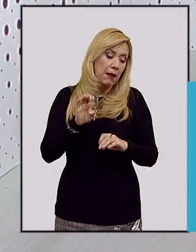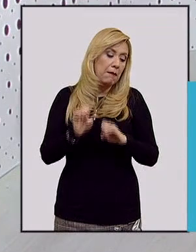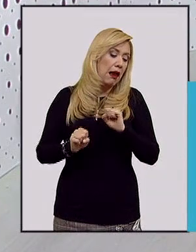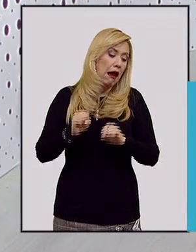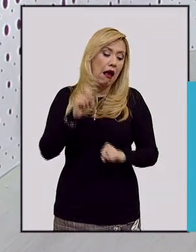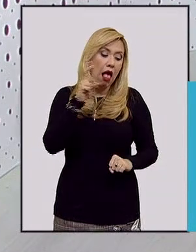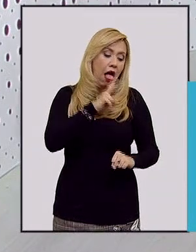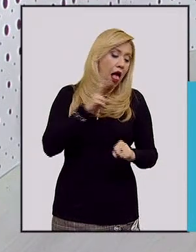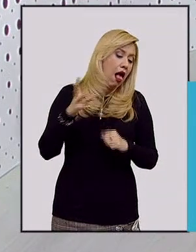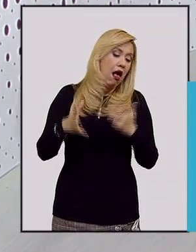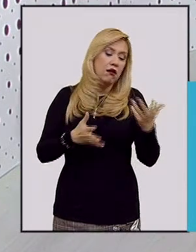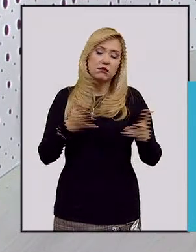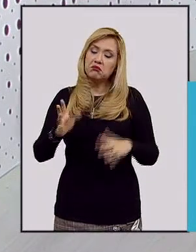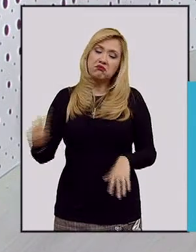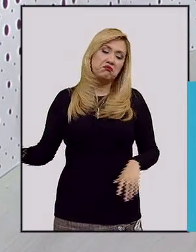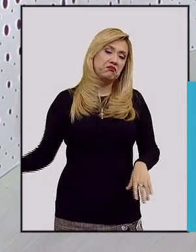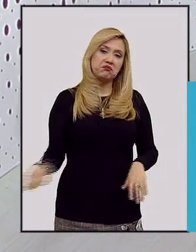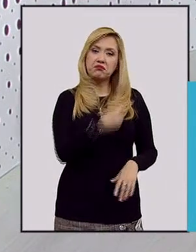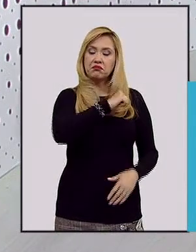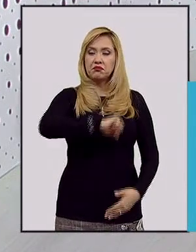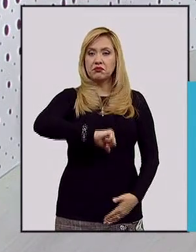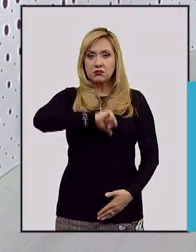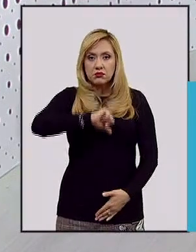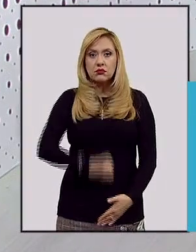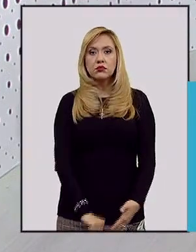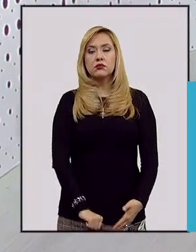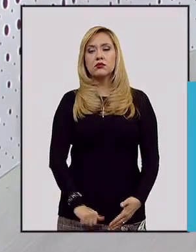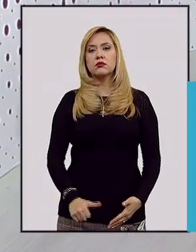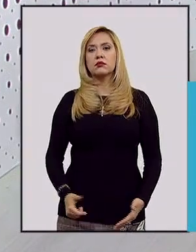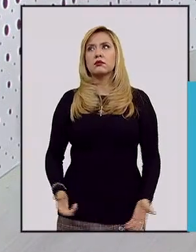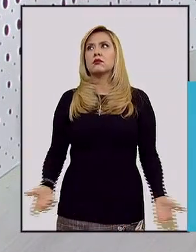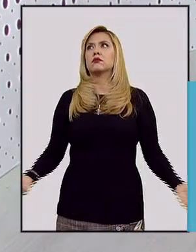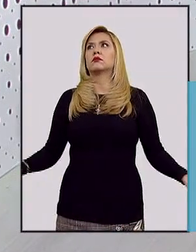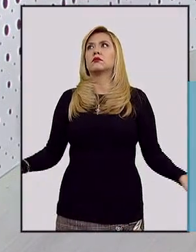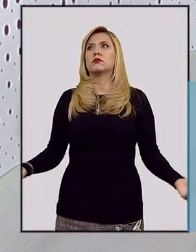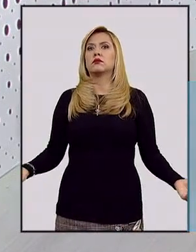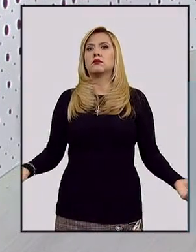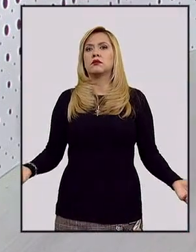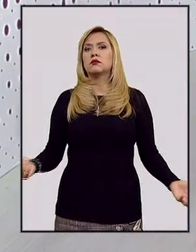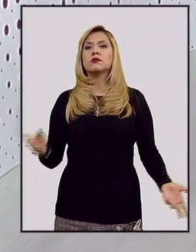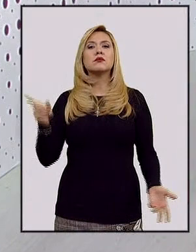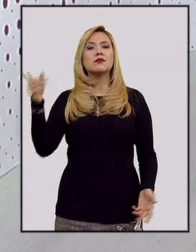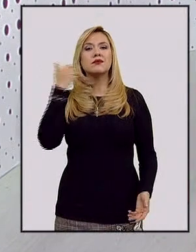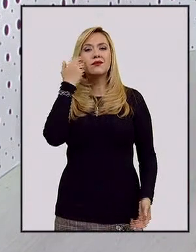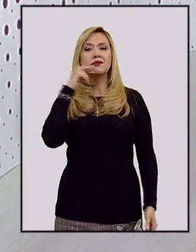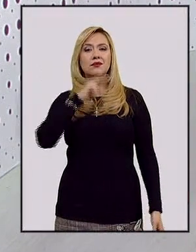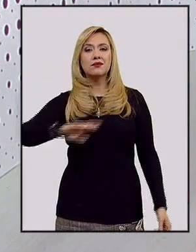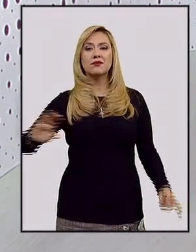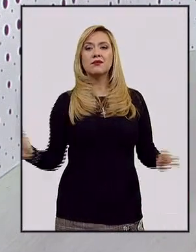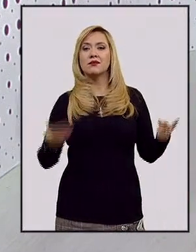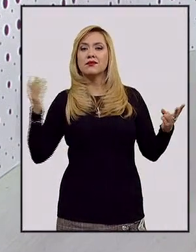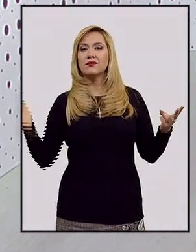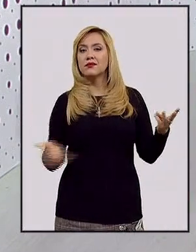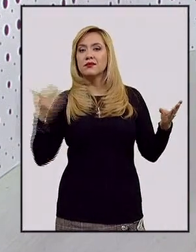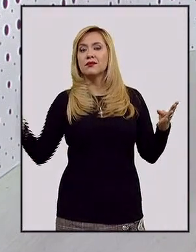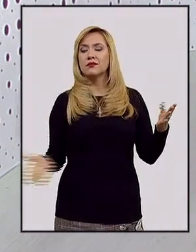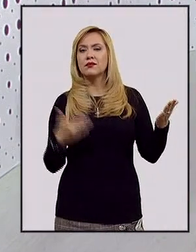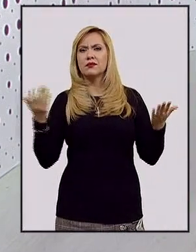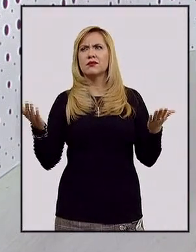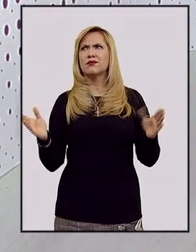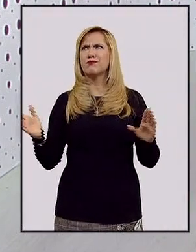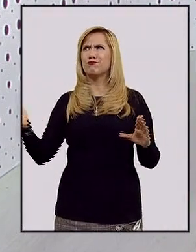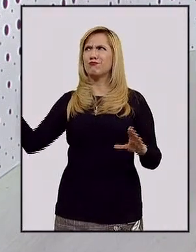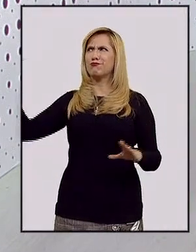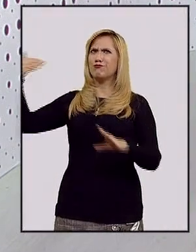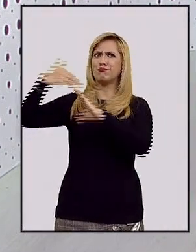dices, pues vámonos al quirófano, ¿no? Este tema me parece que es muy importante, ¿no? ¿Cómo invaden tu cuerpo